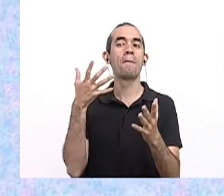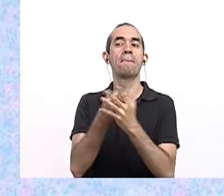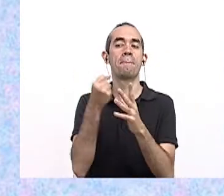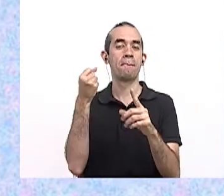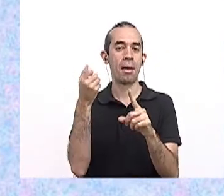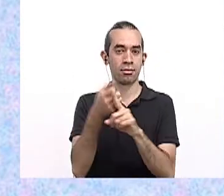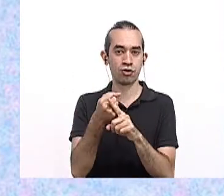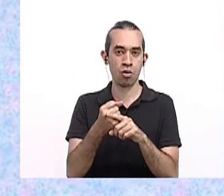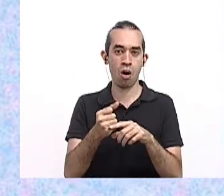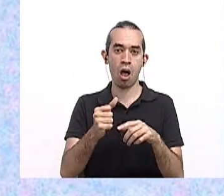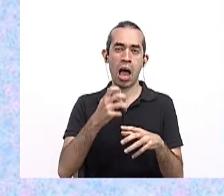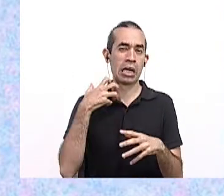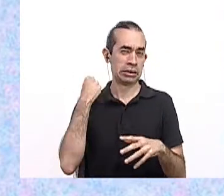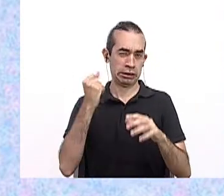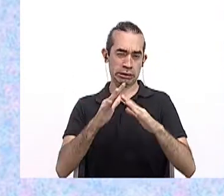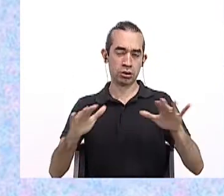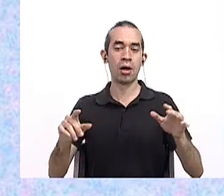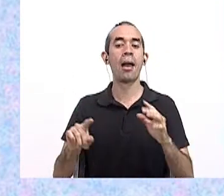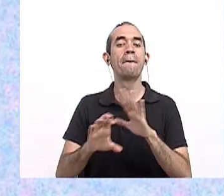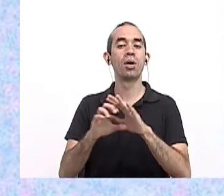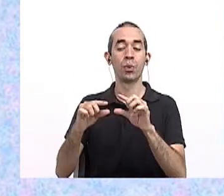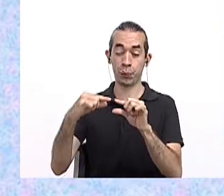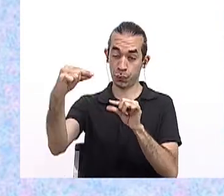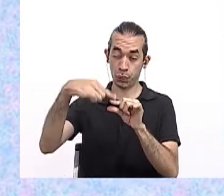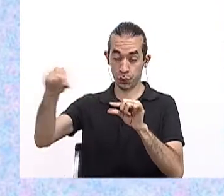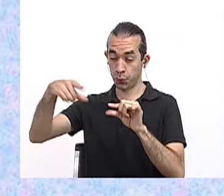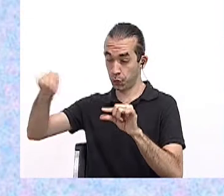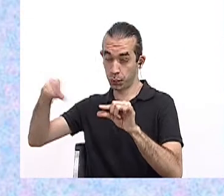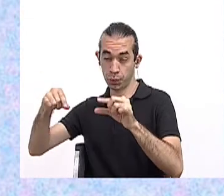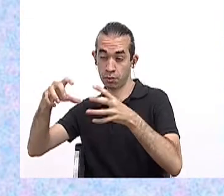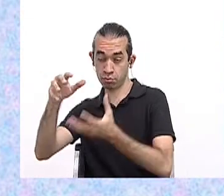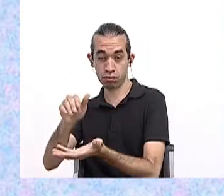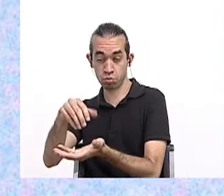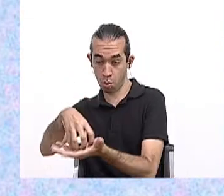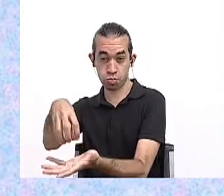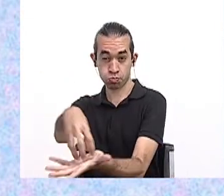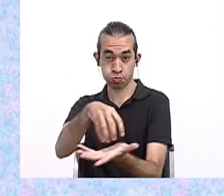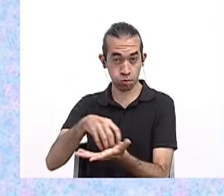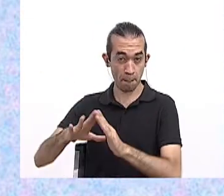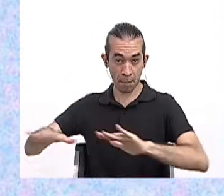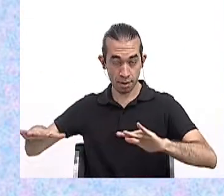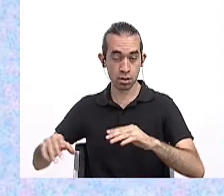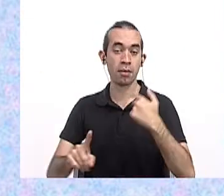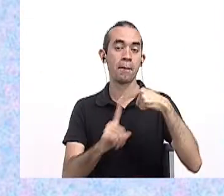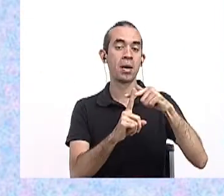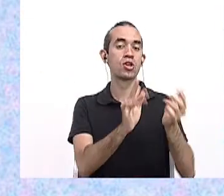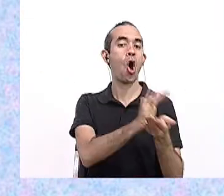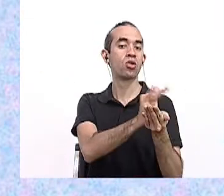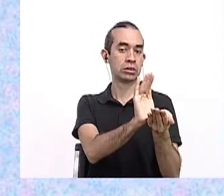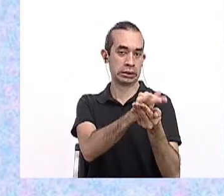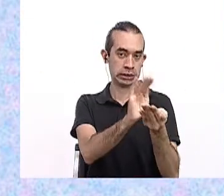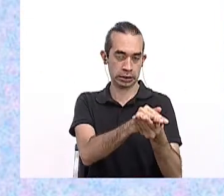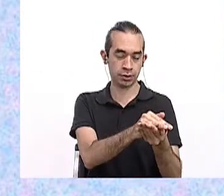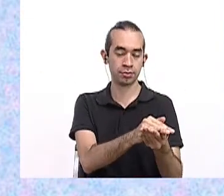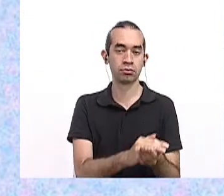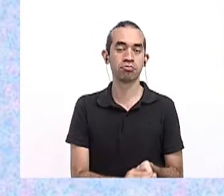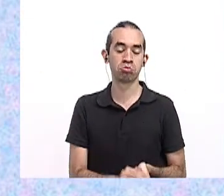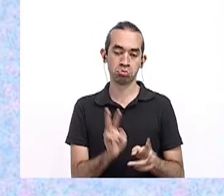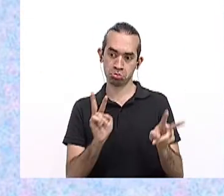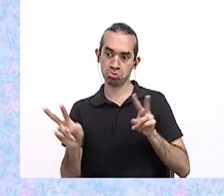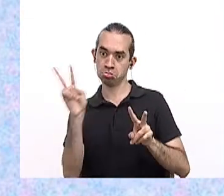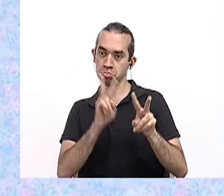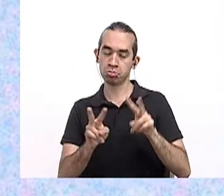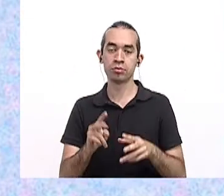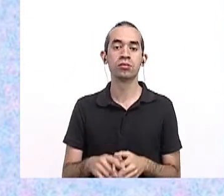oceánica en animales como erizos de mar y ostras comprender cuál será la respuesta de los organismos locales ante la acidificación